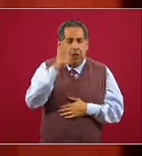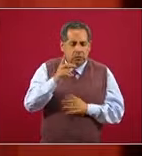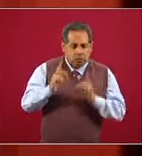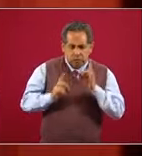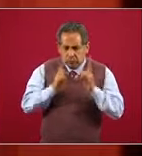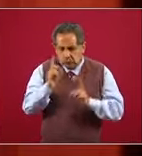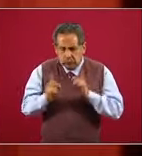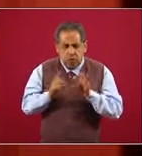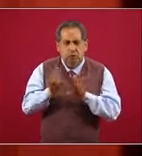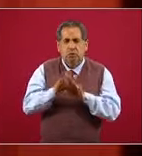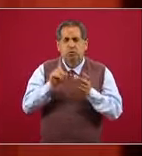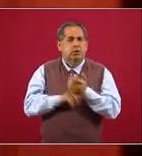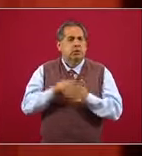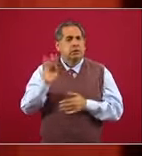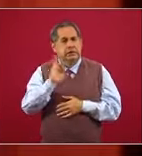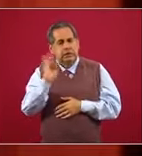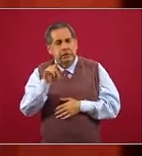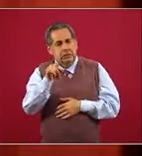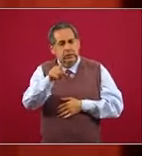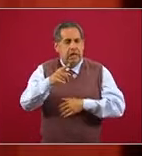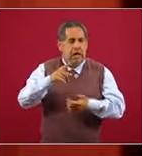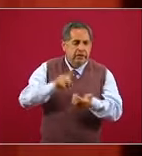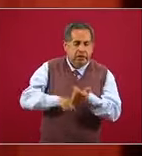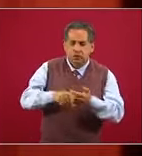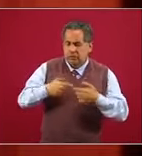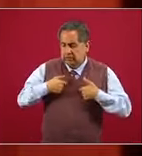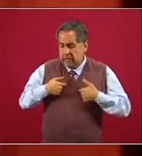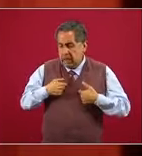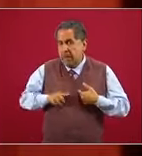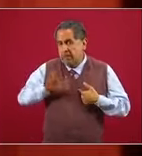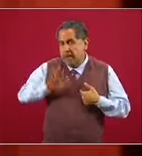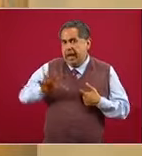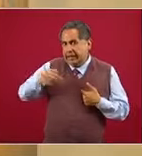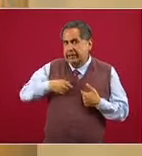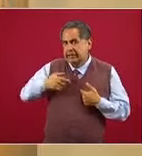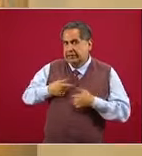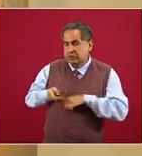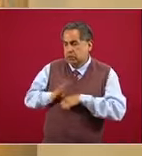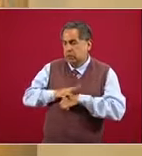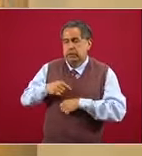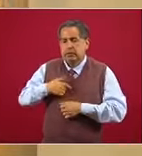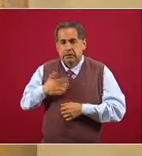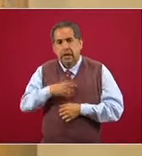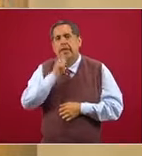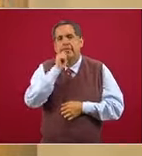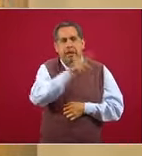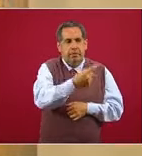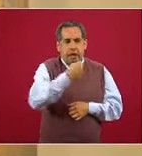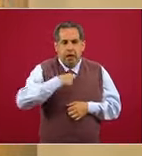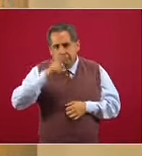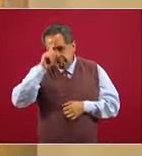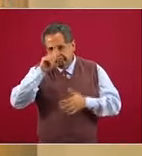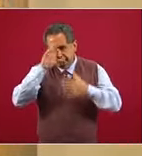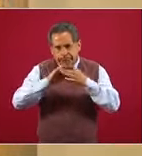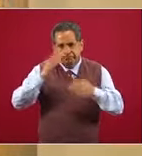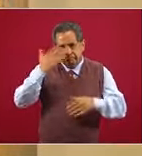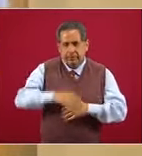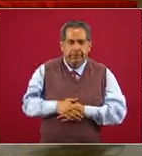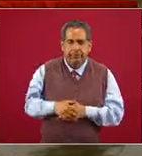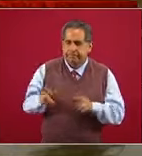dudas sobre si tiene usted o no un caso probable de coronavirus, ahí también le pueden ayudar para